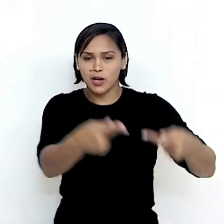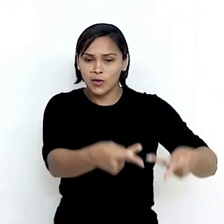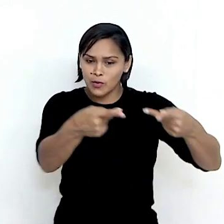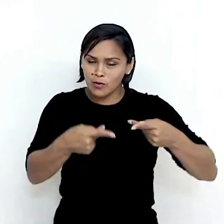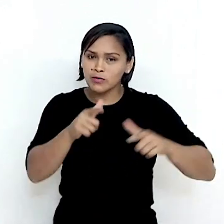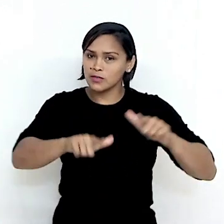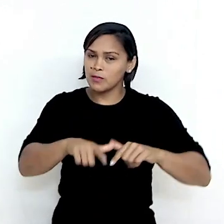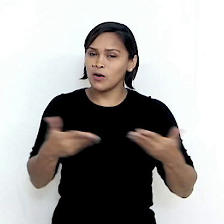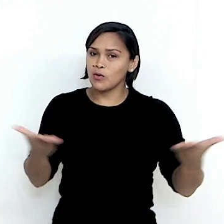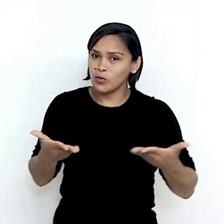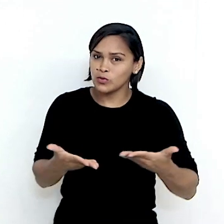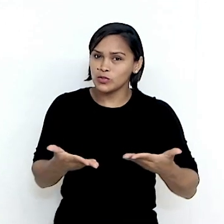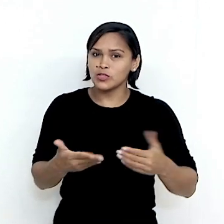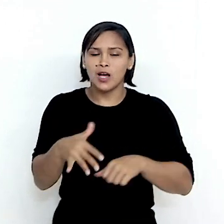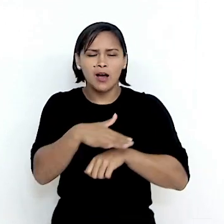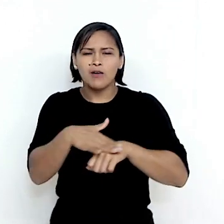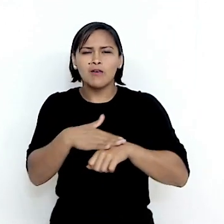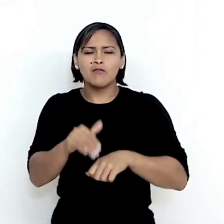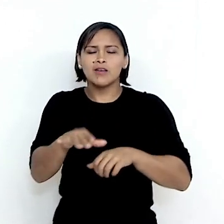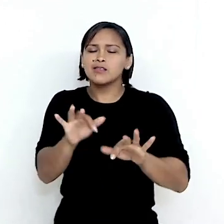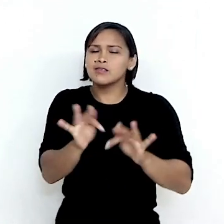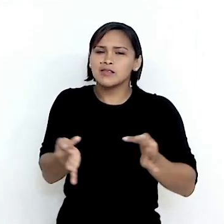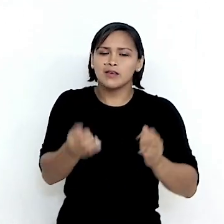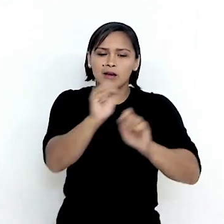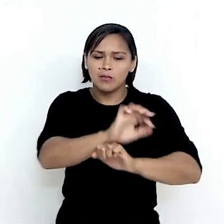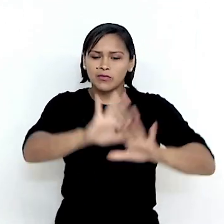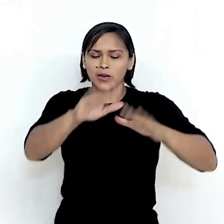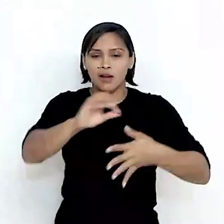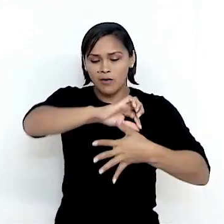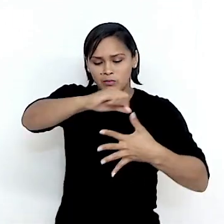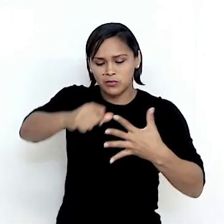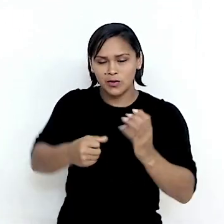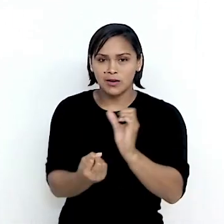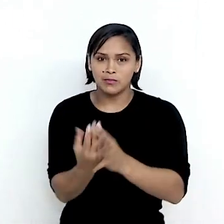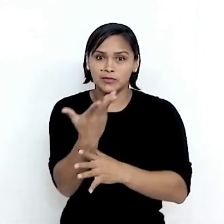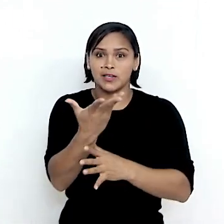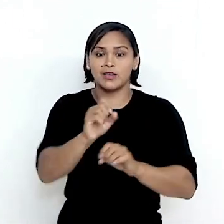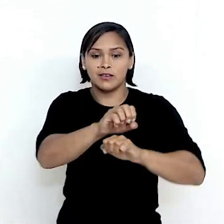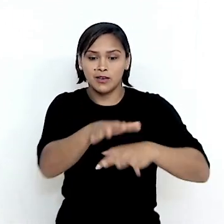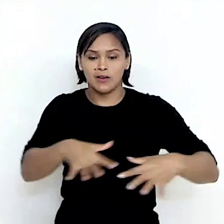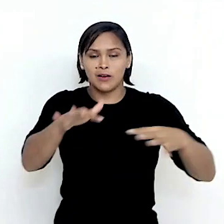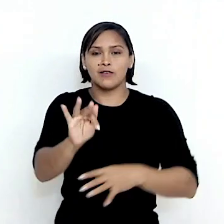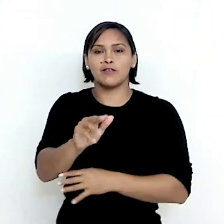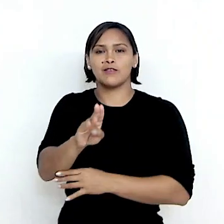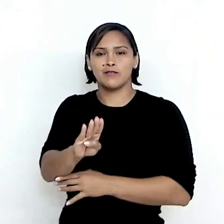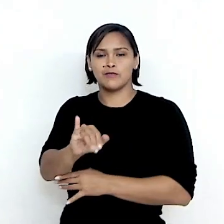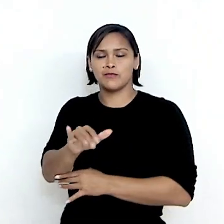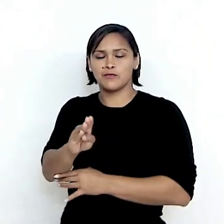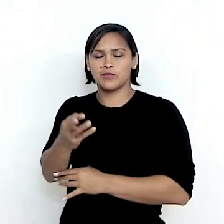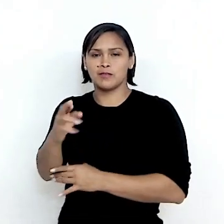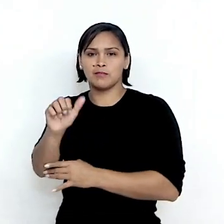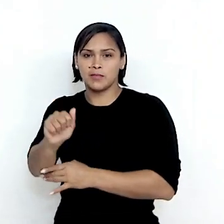hoy una conexión transpacífica, la del cable de fibra óptica Humboldt, el primero que